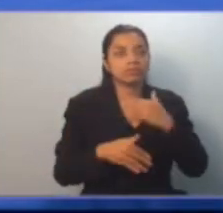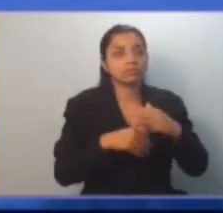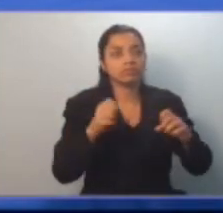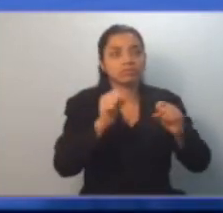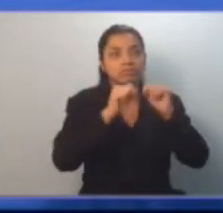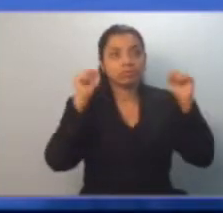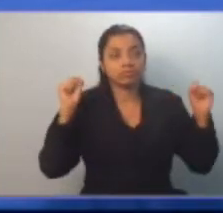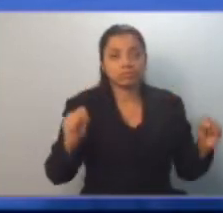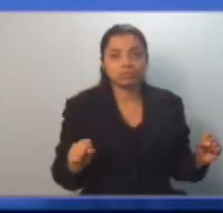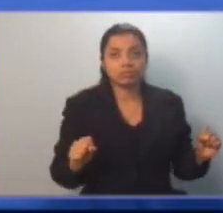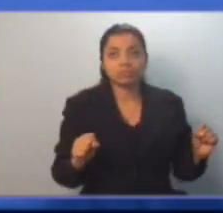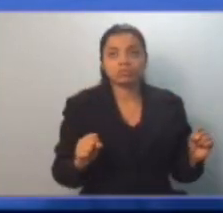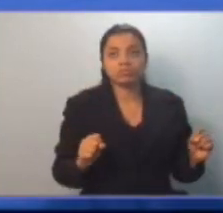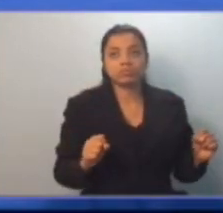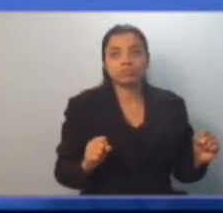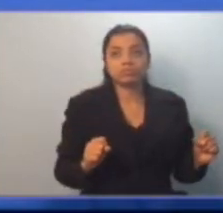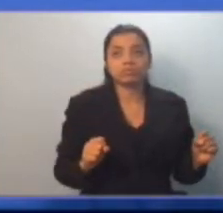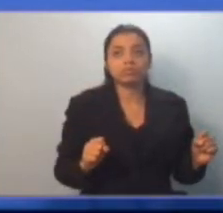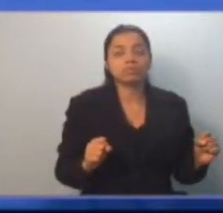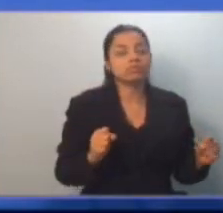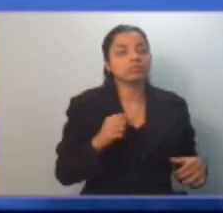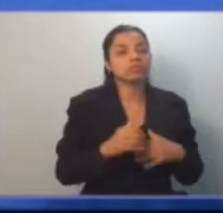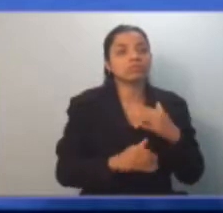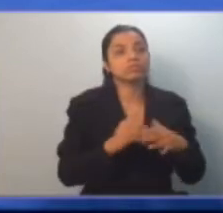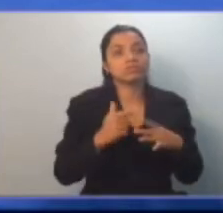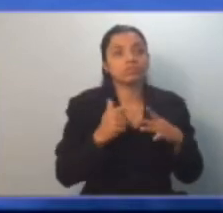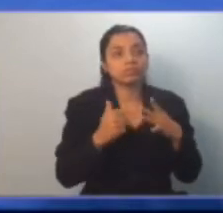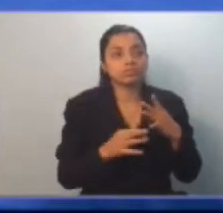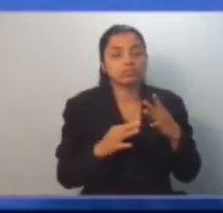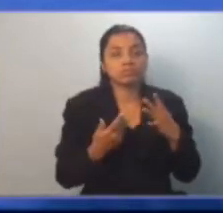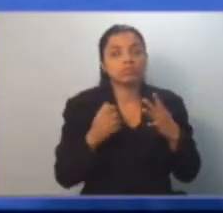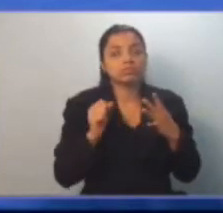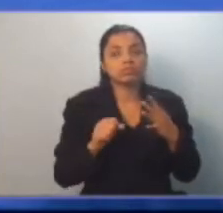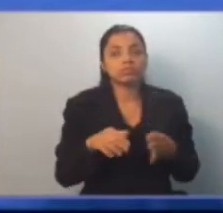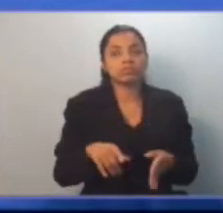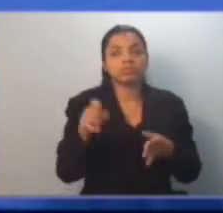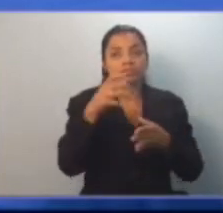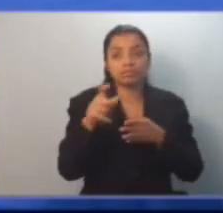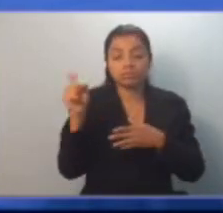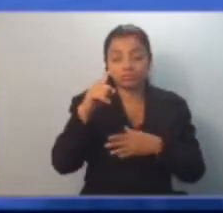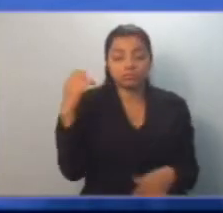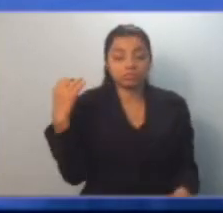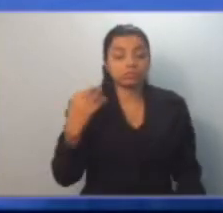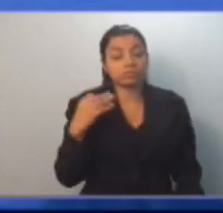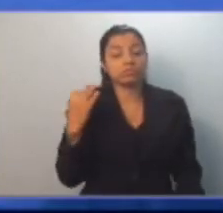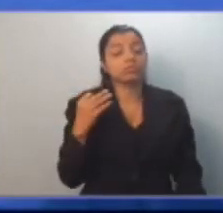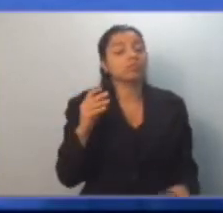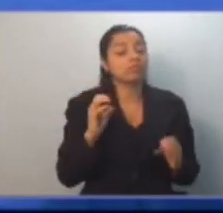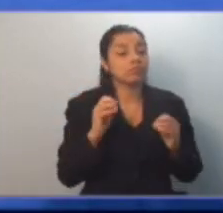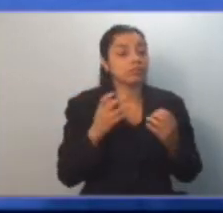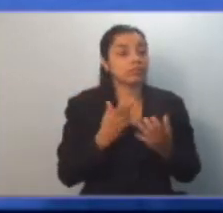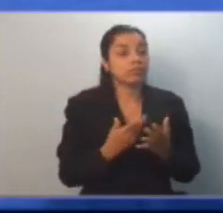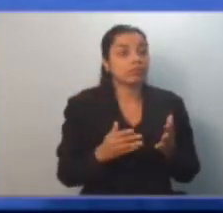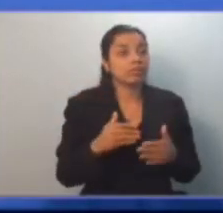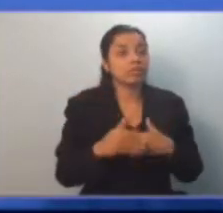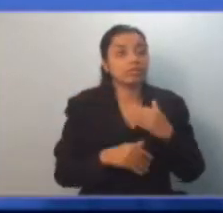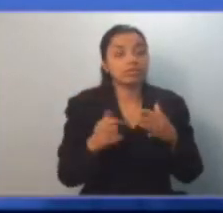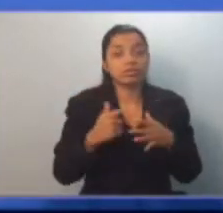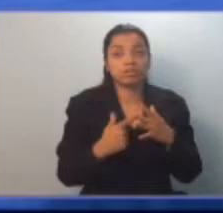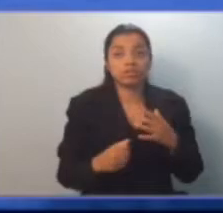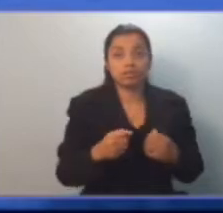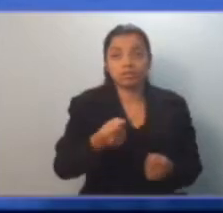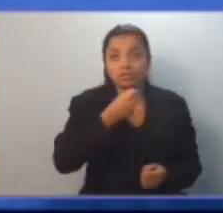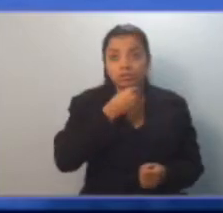arrojaría cualquier dato que se necesite para efecto de otorgarlo a cualquier institución que lo solicite, o también cuando es a través de la ley de acceso a la